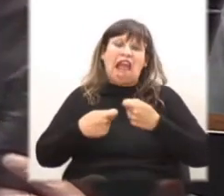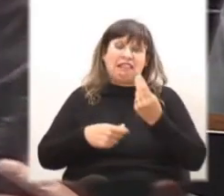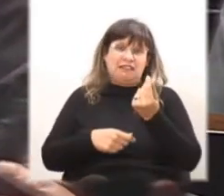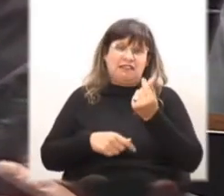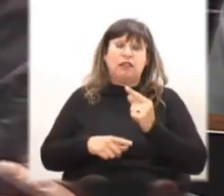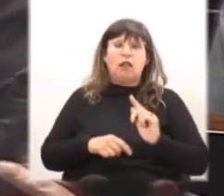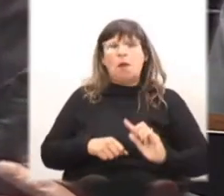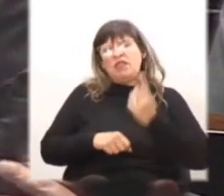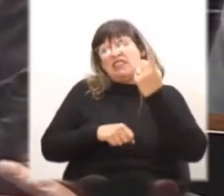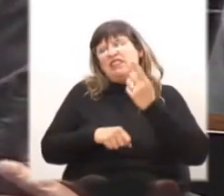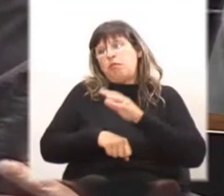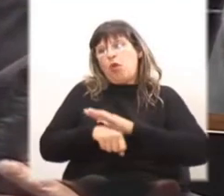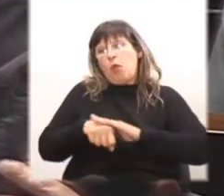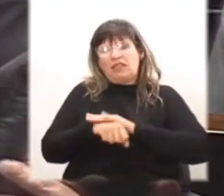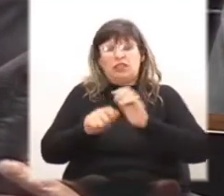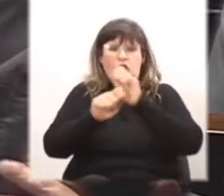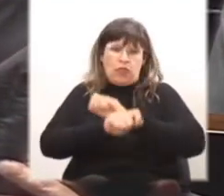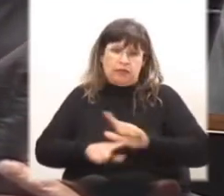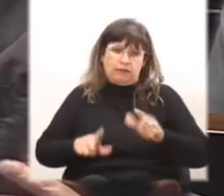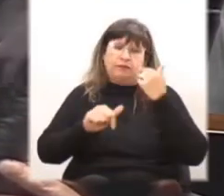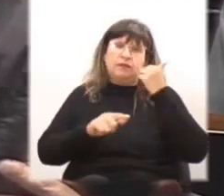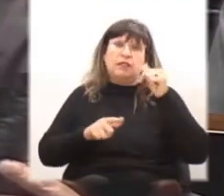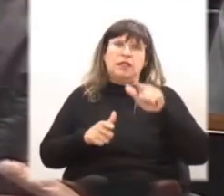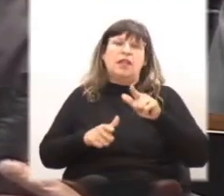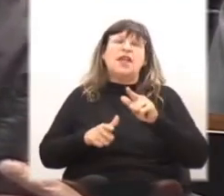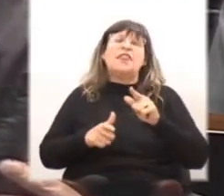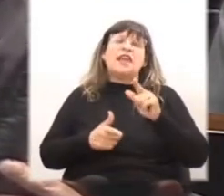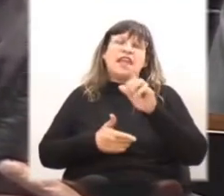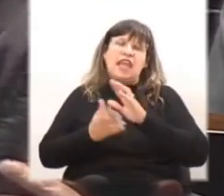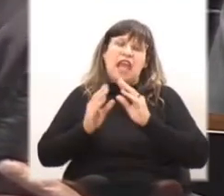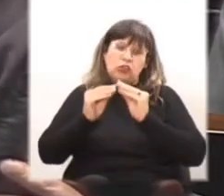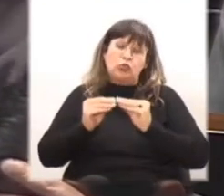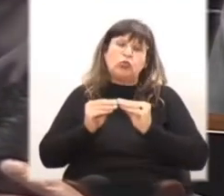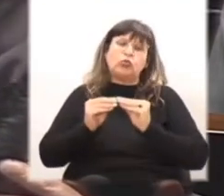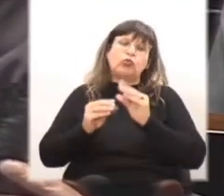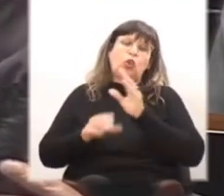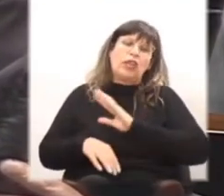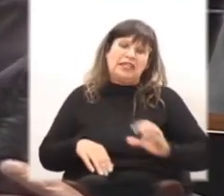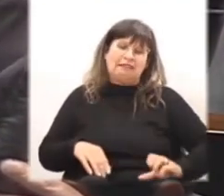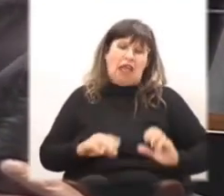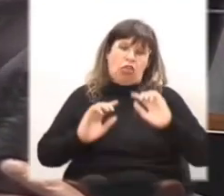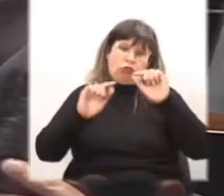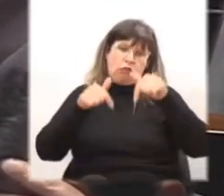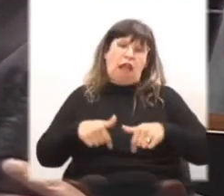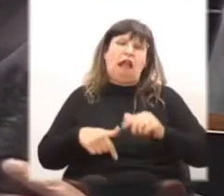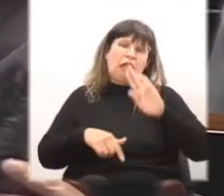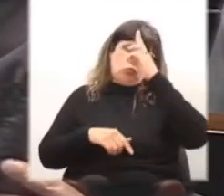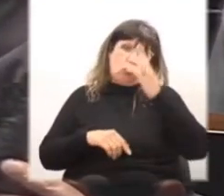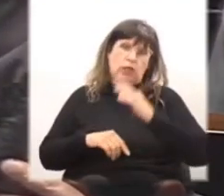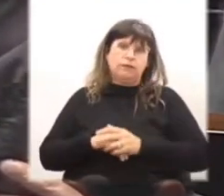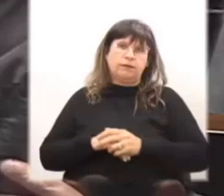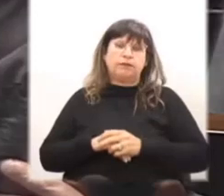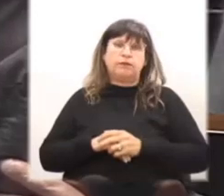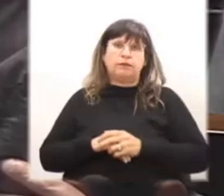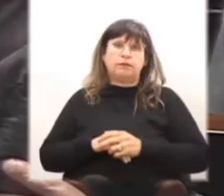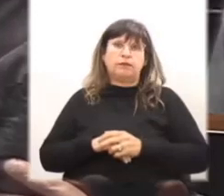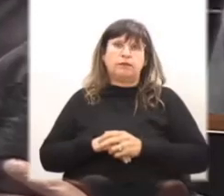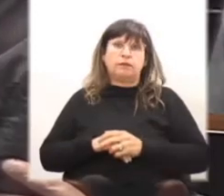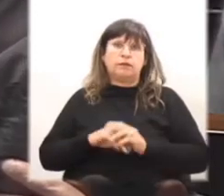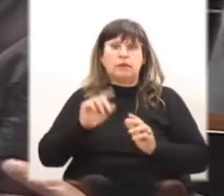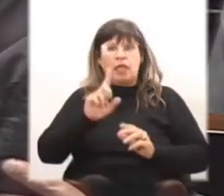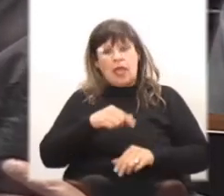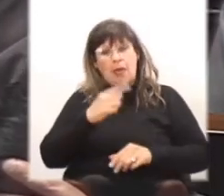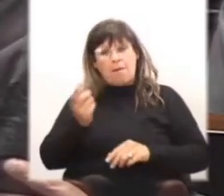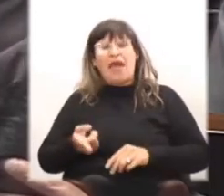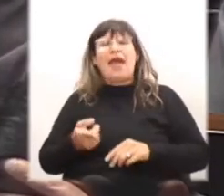Principio básico de transparencia del manejo de la cosa pública en el Estado, por lo menos en el Estado uruguayo. Para el